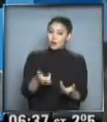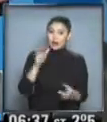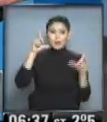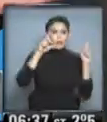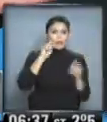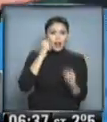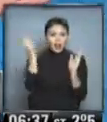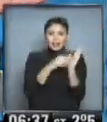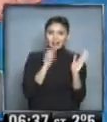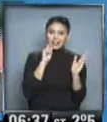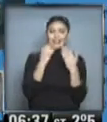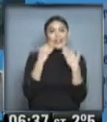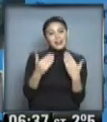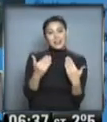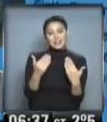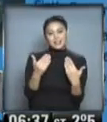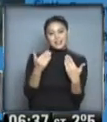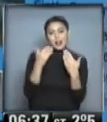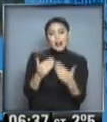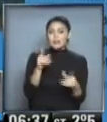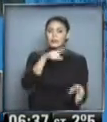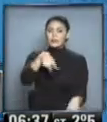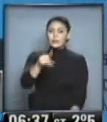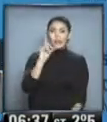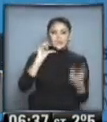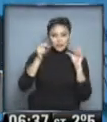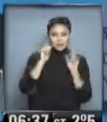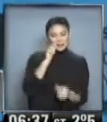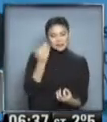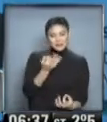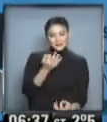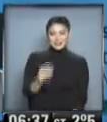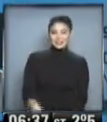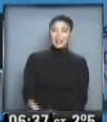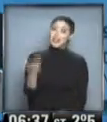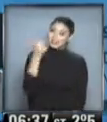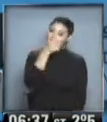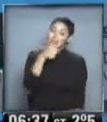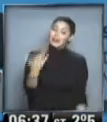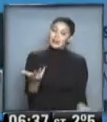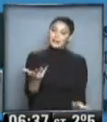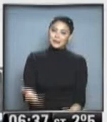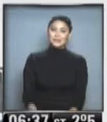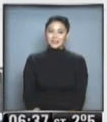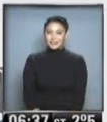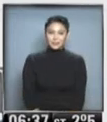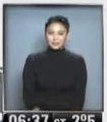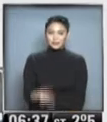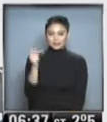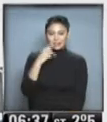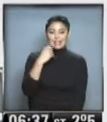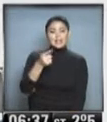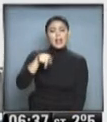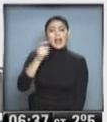nos mandaste. Gracias. Qué bien que han podido disfrutar, ¿eh? Ayer domingo, claro. Bueno, ¿quién